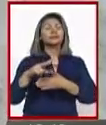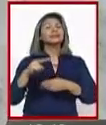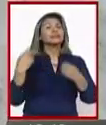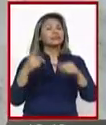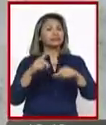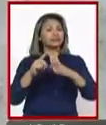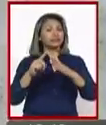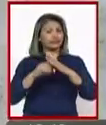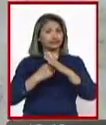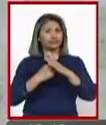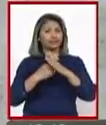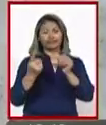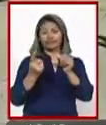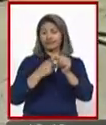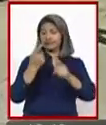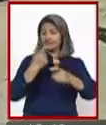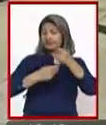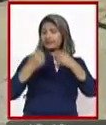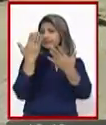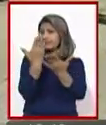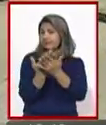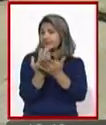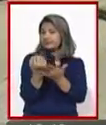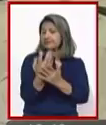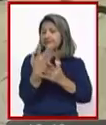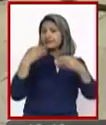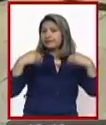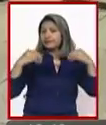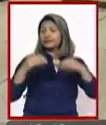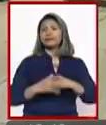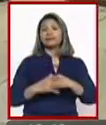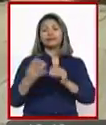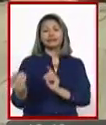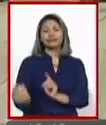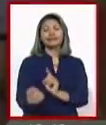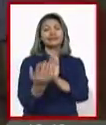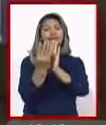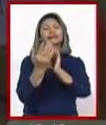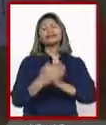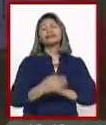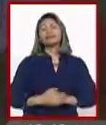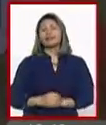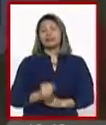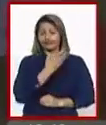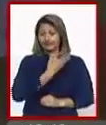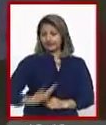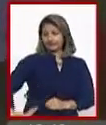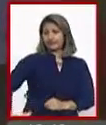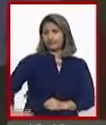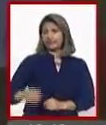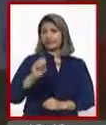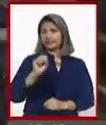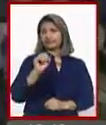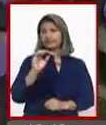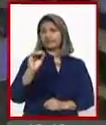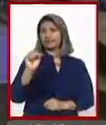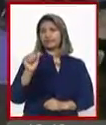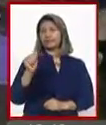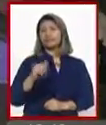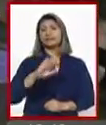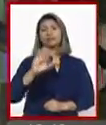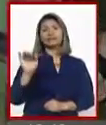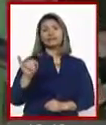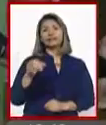jornada, sorpresivamente, el primer comerciante llegó al nuevo mercado. Fue recibido nada más y nada menos que por la presidenta del Consejo Municipal. Don José